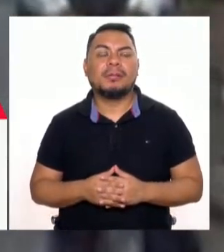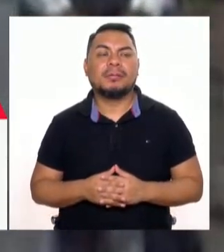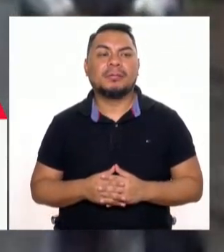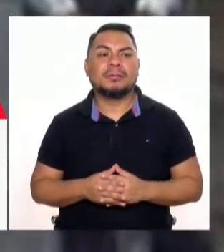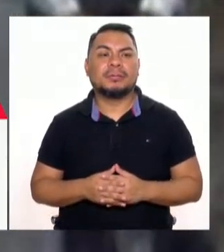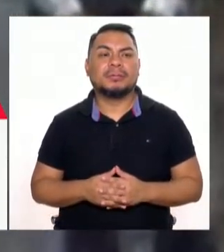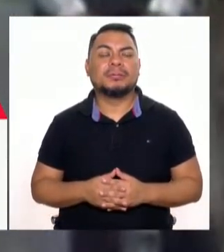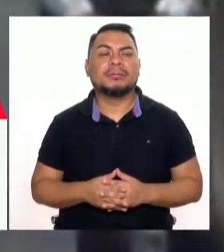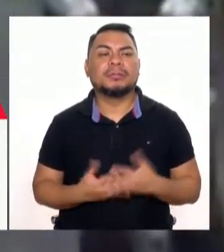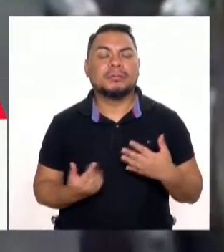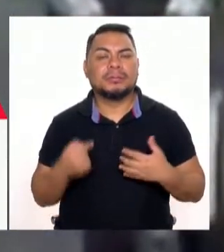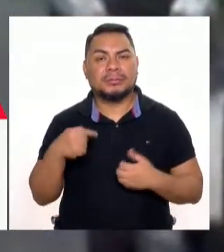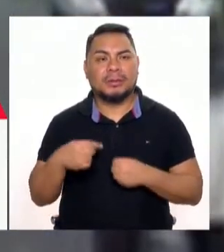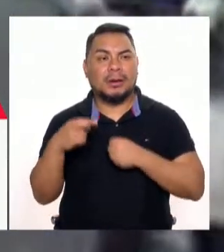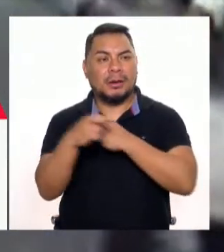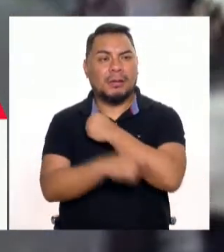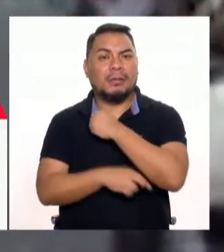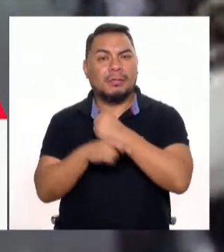grandes potencialidades